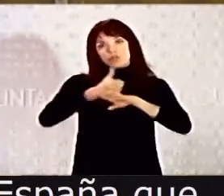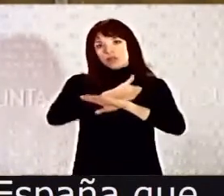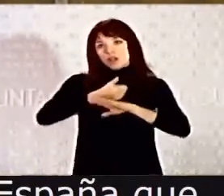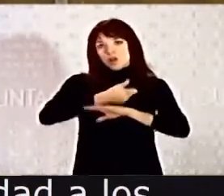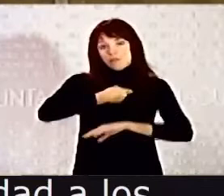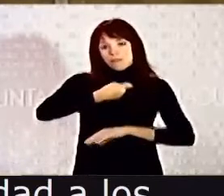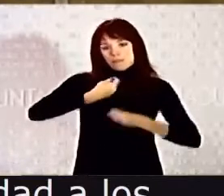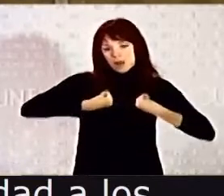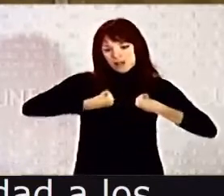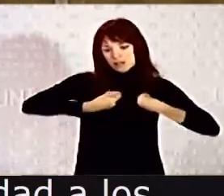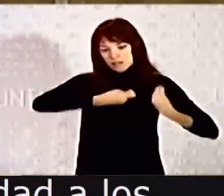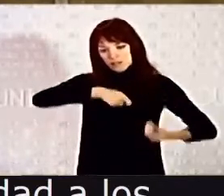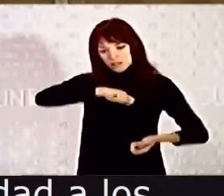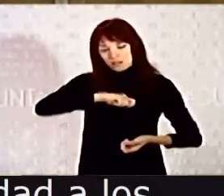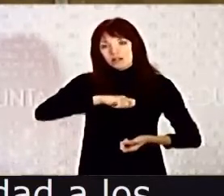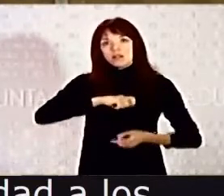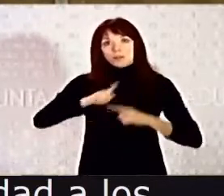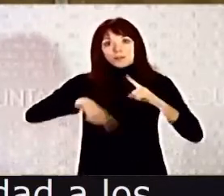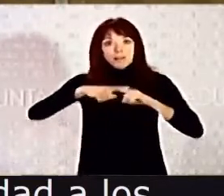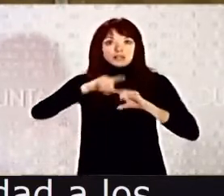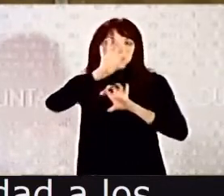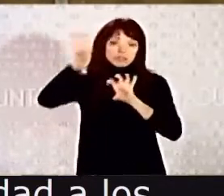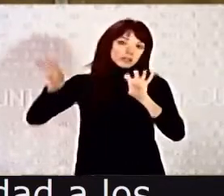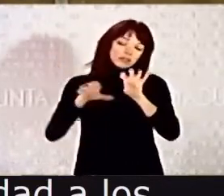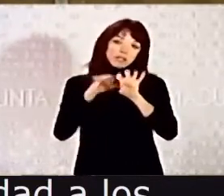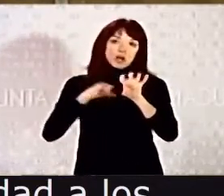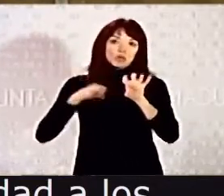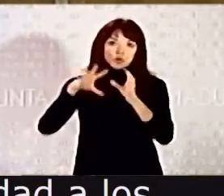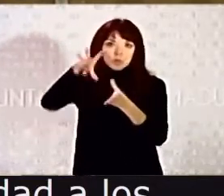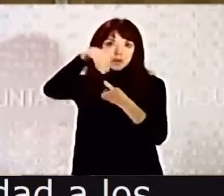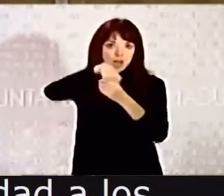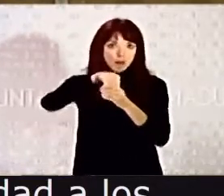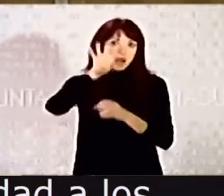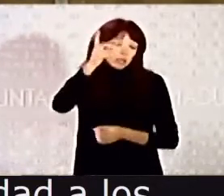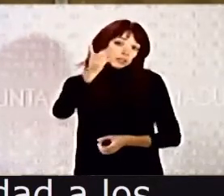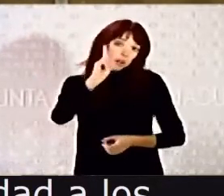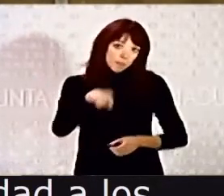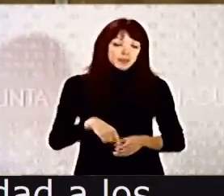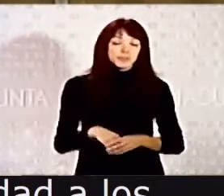a las autonomías que formamos este país también.